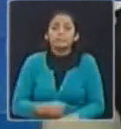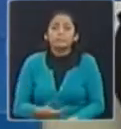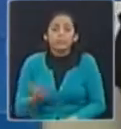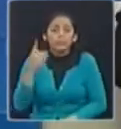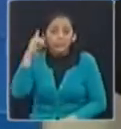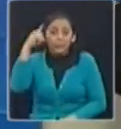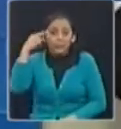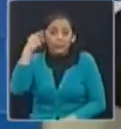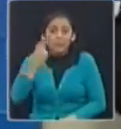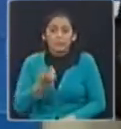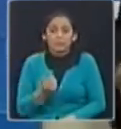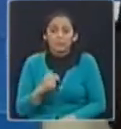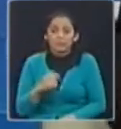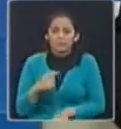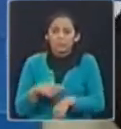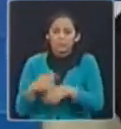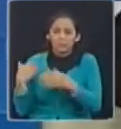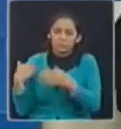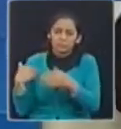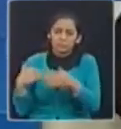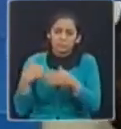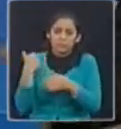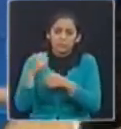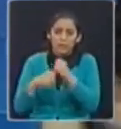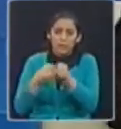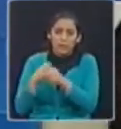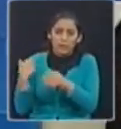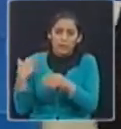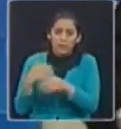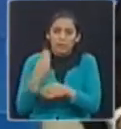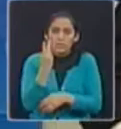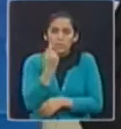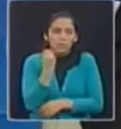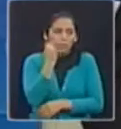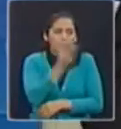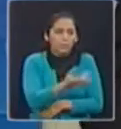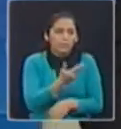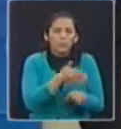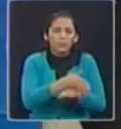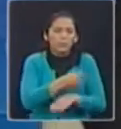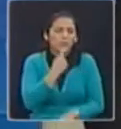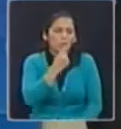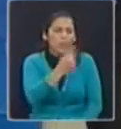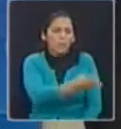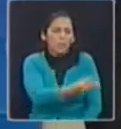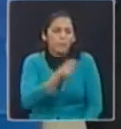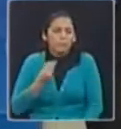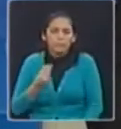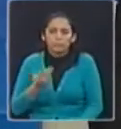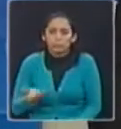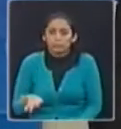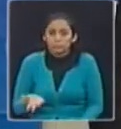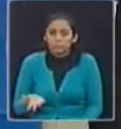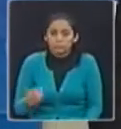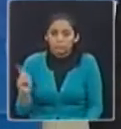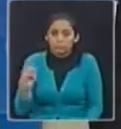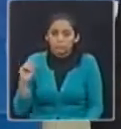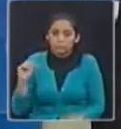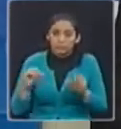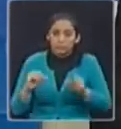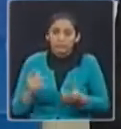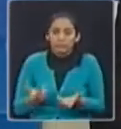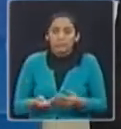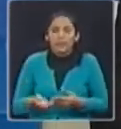fue quitar competencias, y las competencias vienen con recursos. Por ejemplo, la competencia de poder bajar los cables de los postes